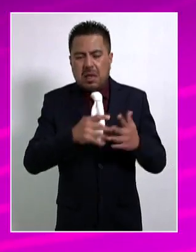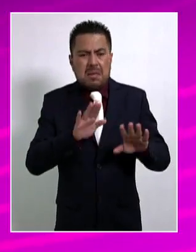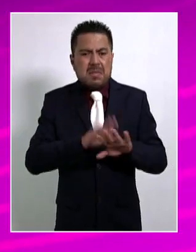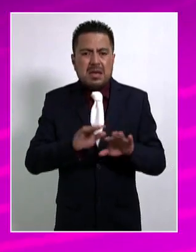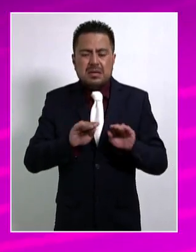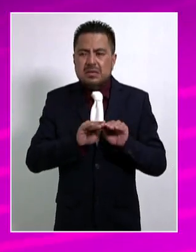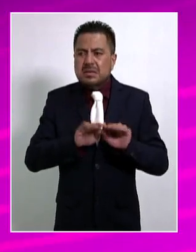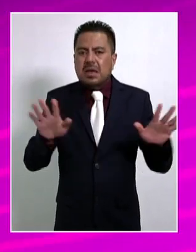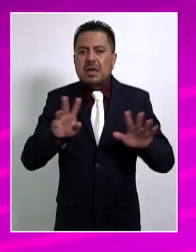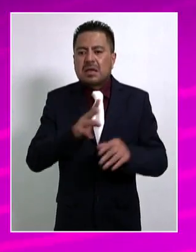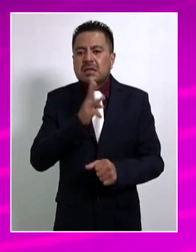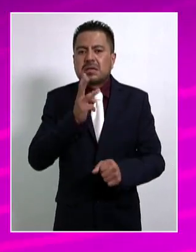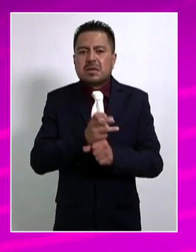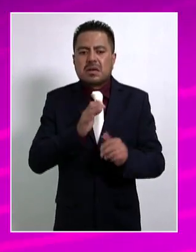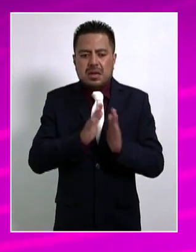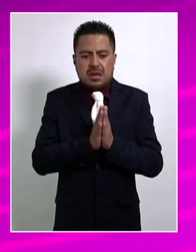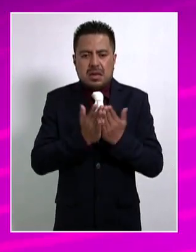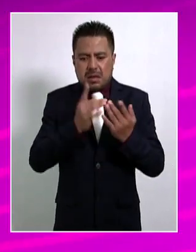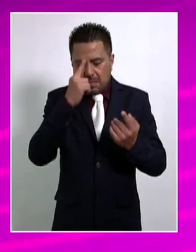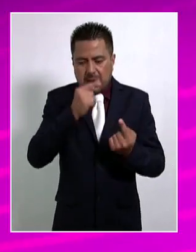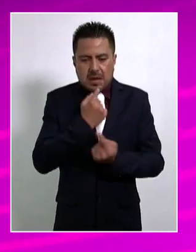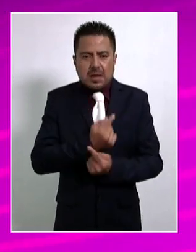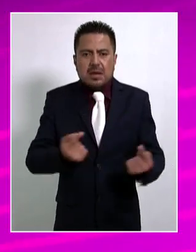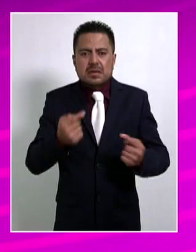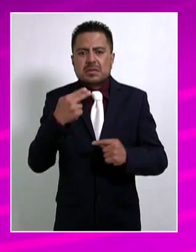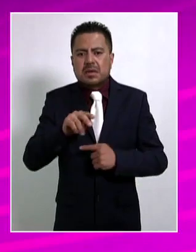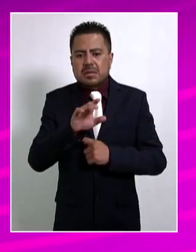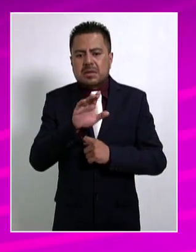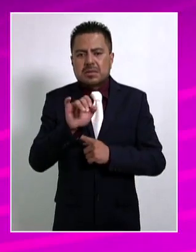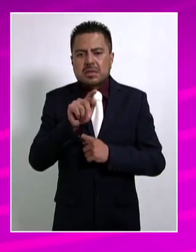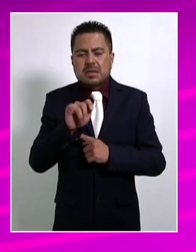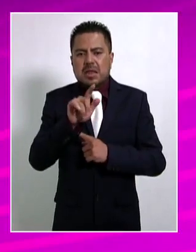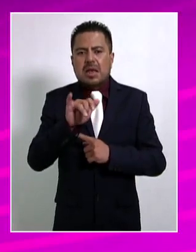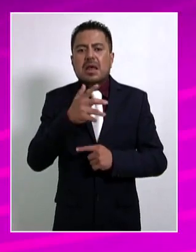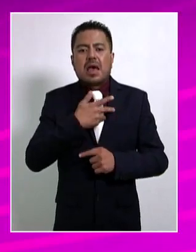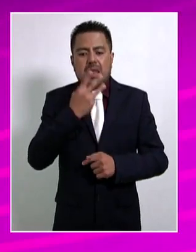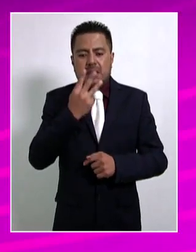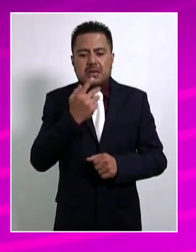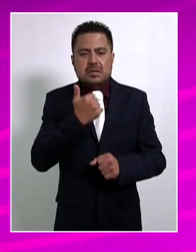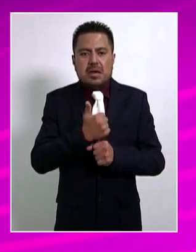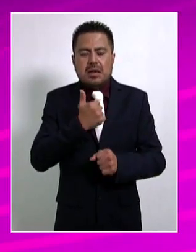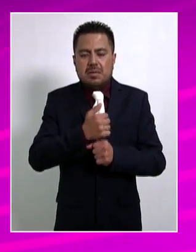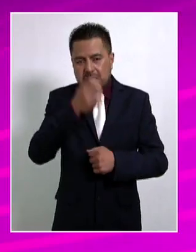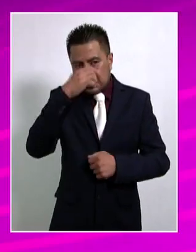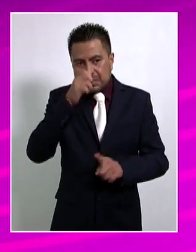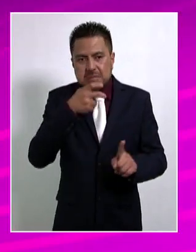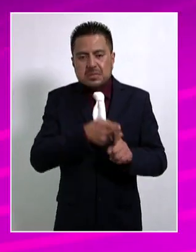claridad. Y el tercero es un libro para niños que se llama Citlali tiene 3 abuelas y